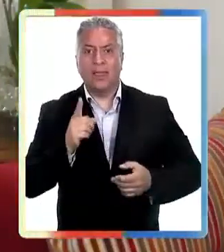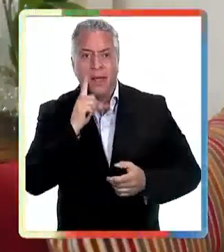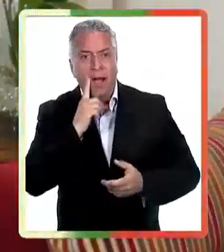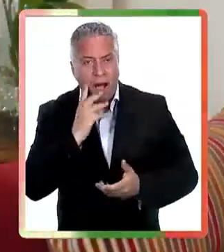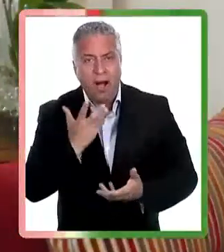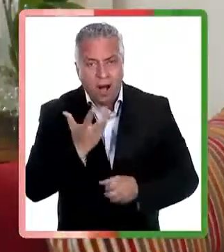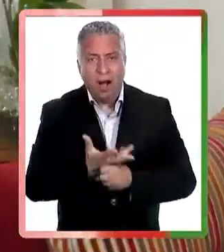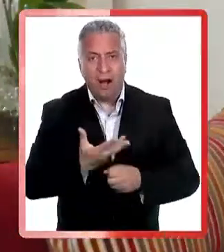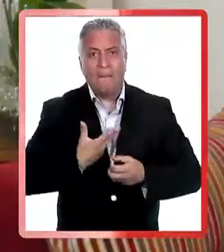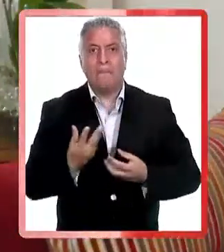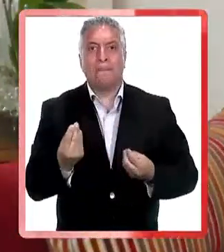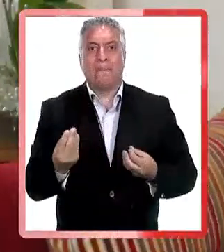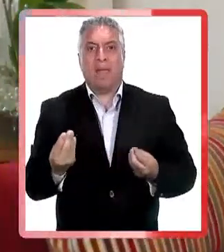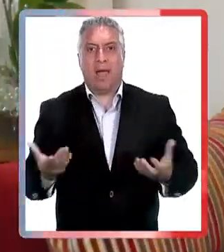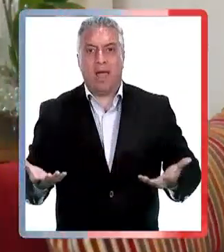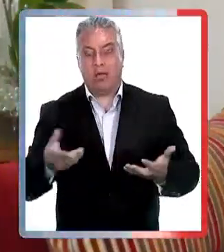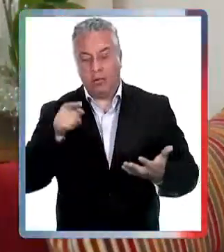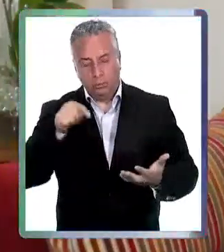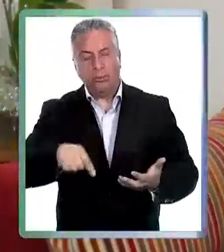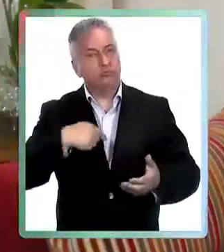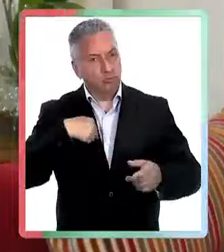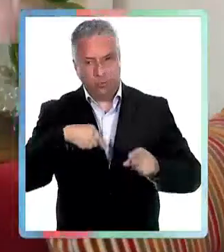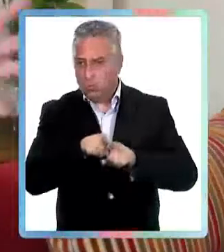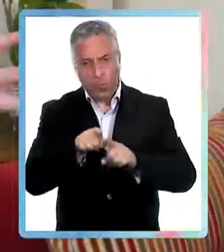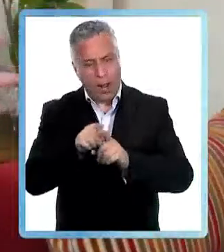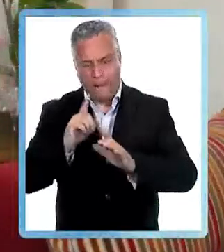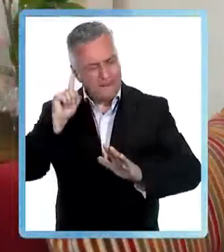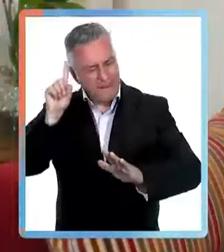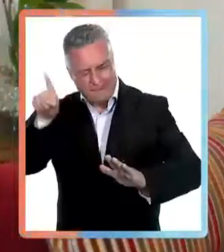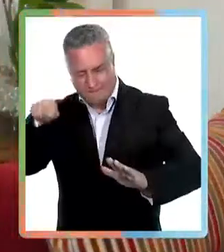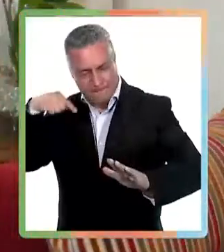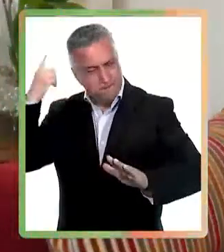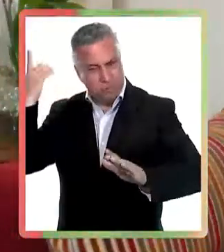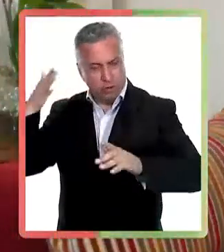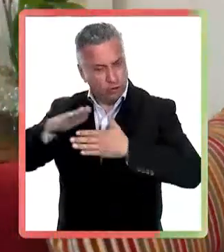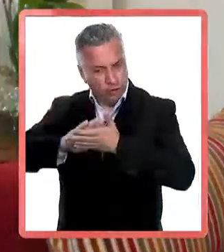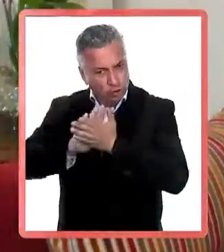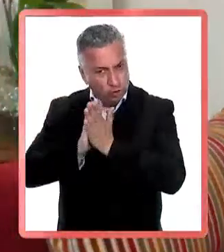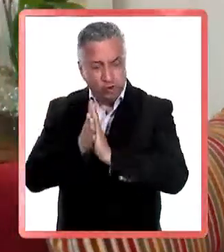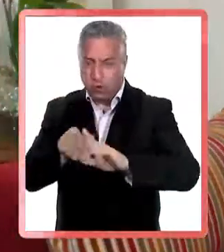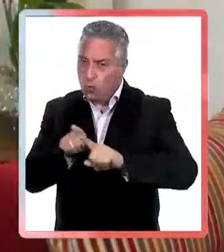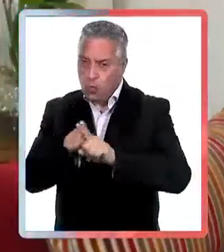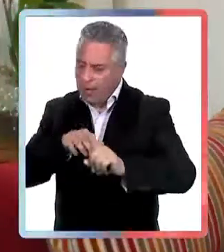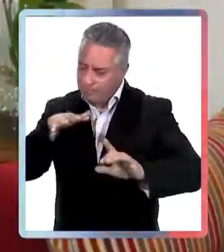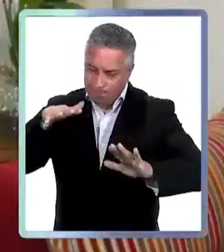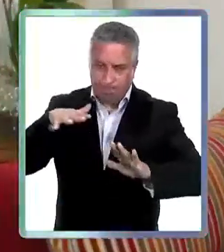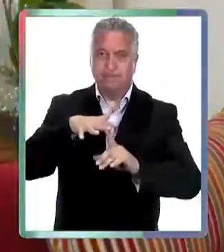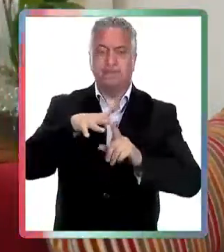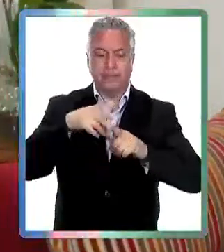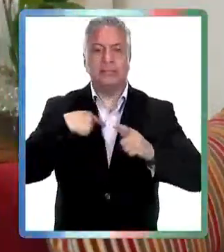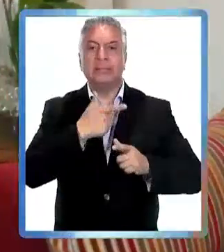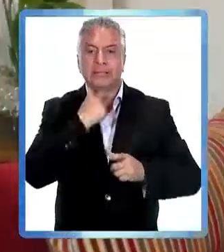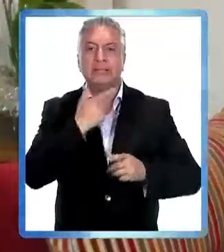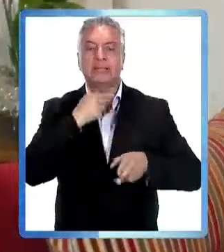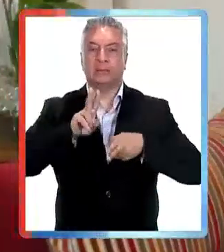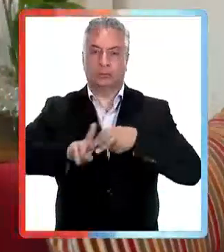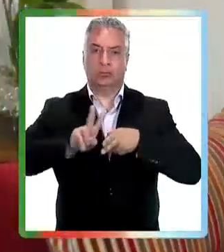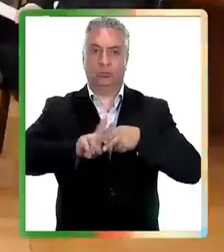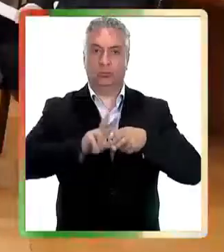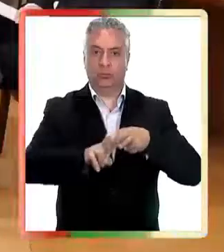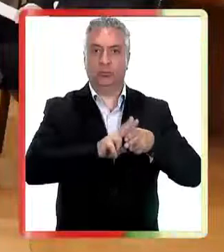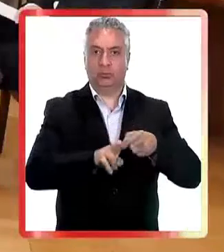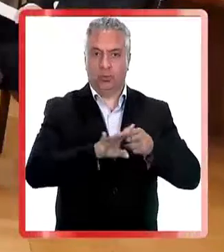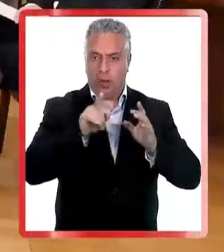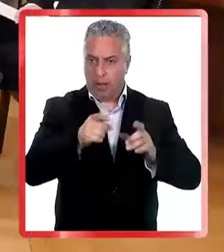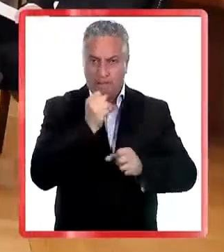escenario muy complejo. Así que vamos a ir con todas las herramientas del Estado y con esta lógica de que